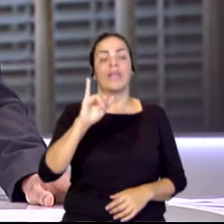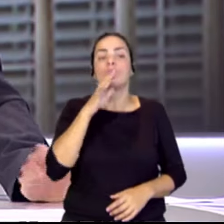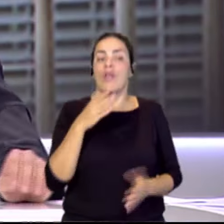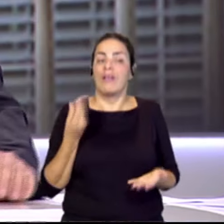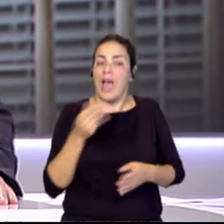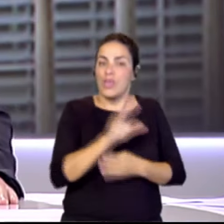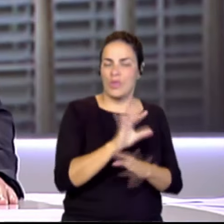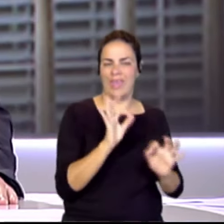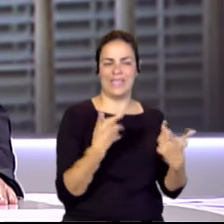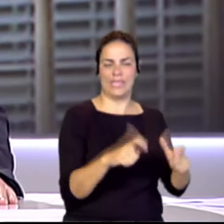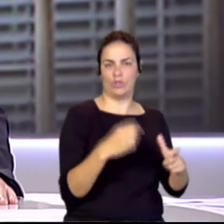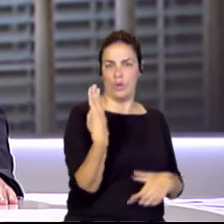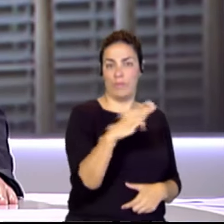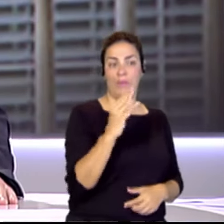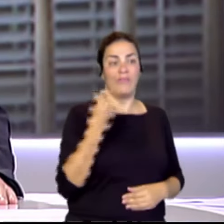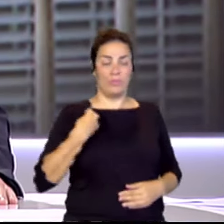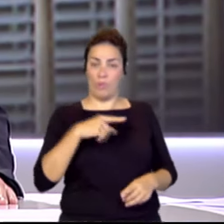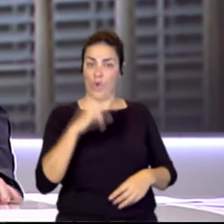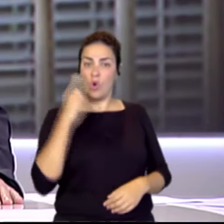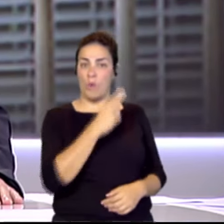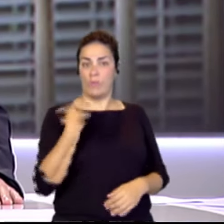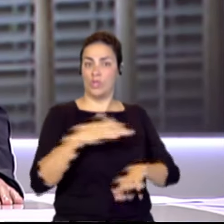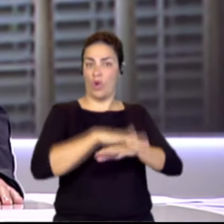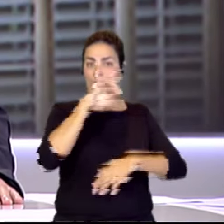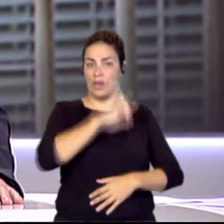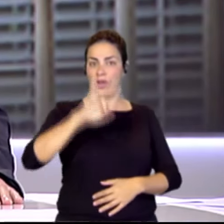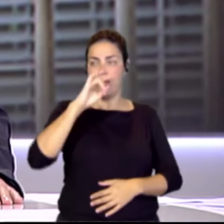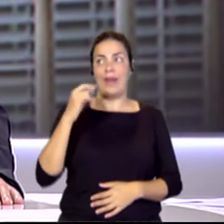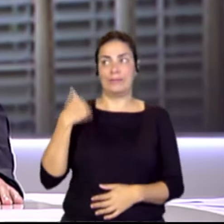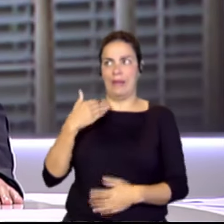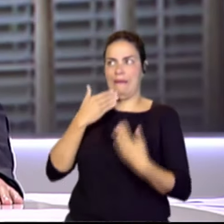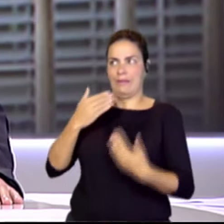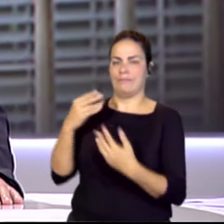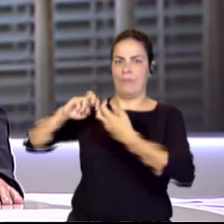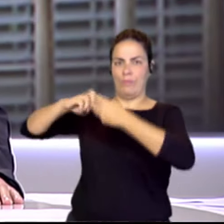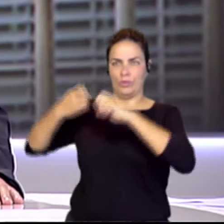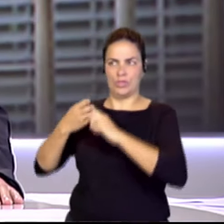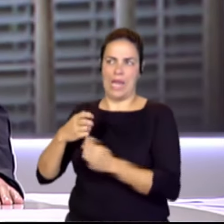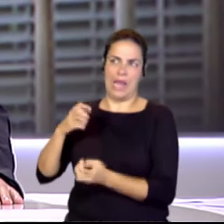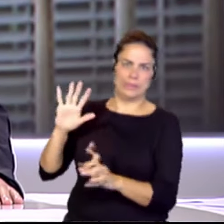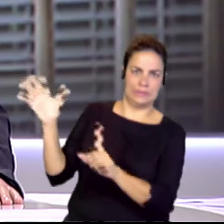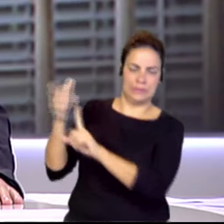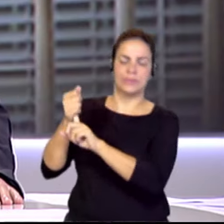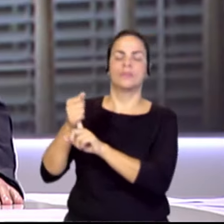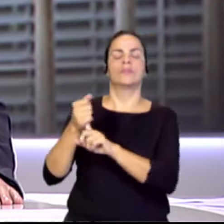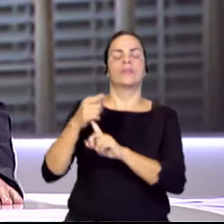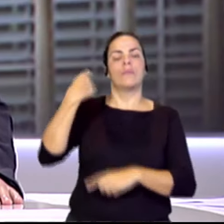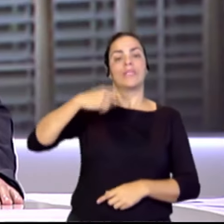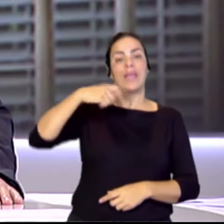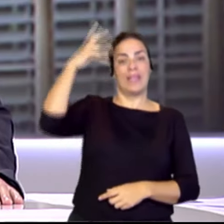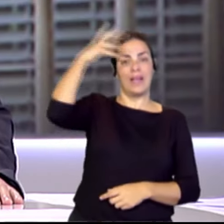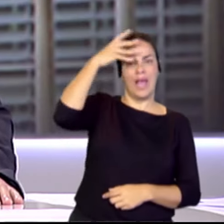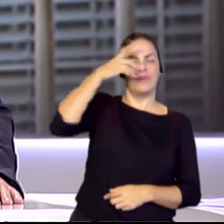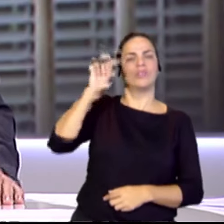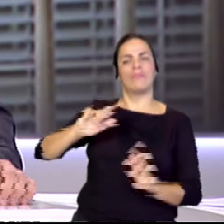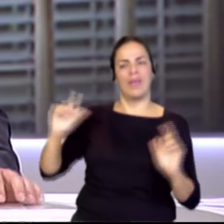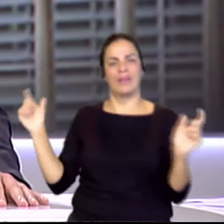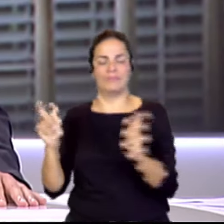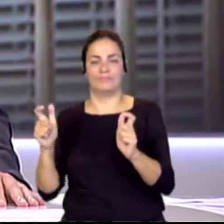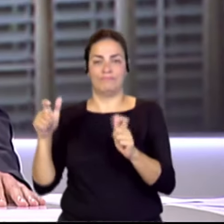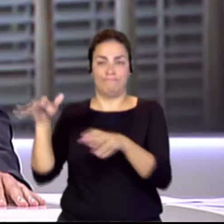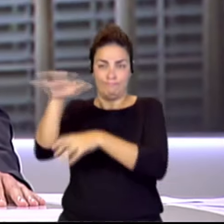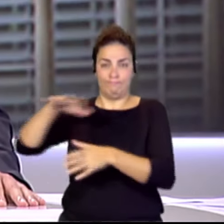primario es el compromiso que el gobierno de Canarias ha arrancado a Bruselas el presidente Fernando clavijo también se reunió en la sede comunitaria con el